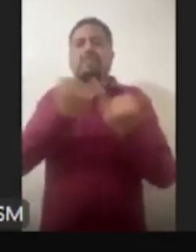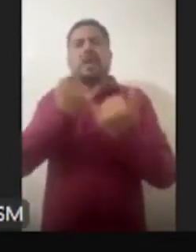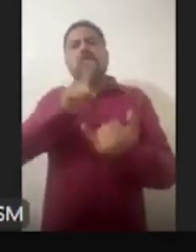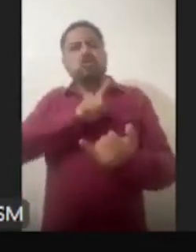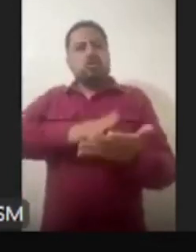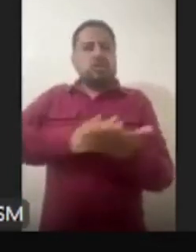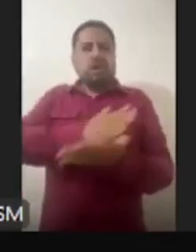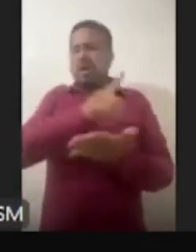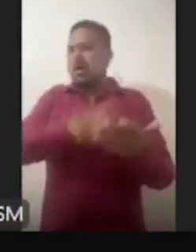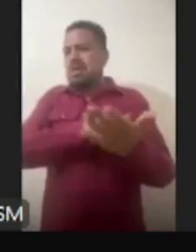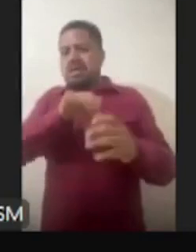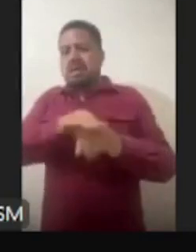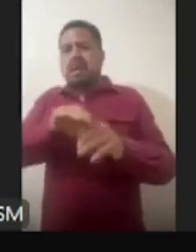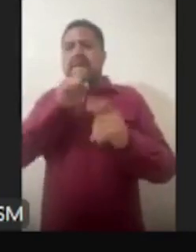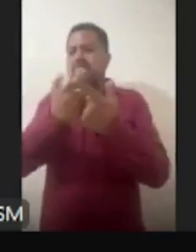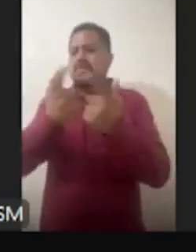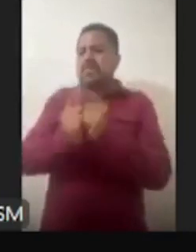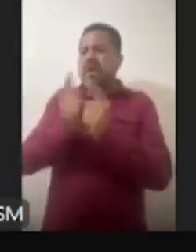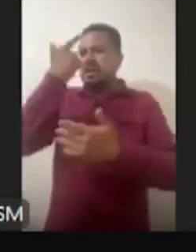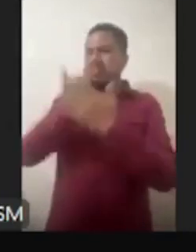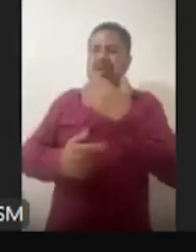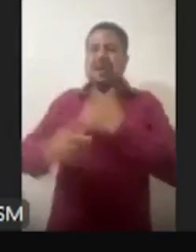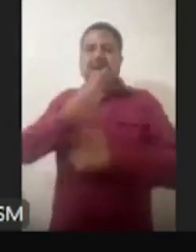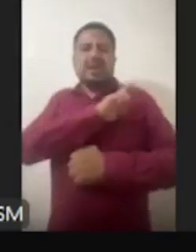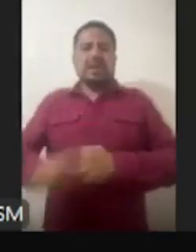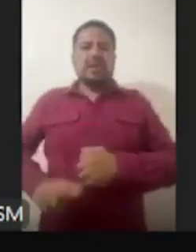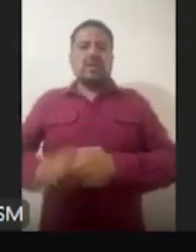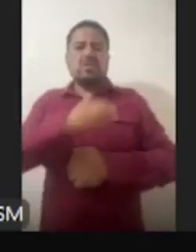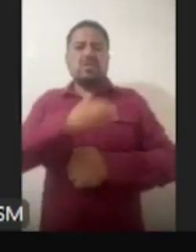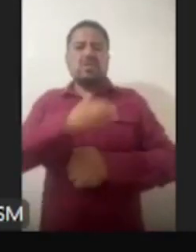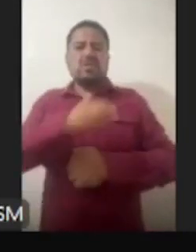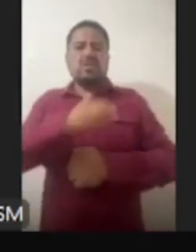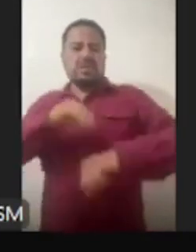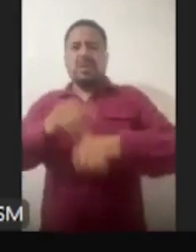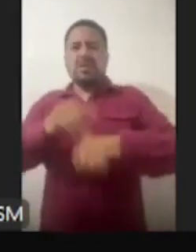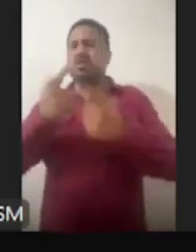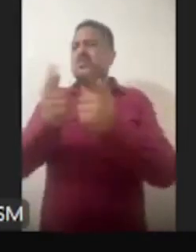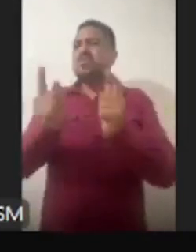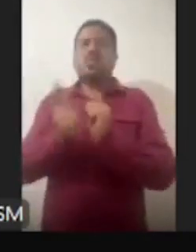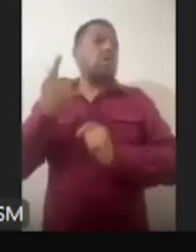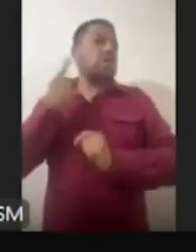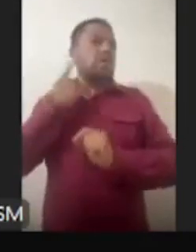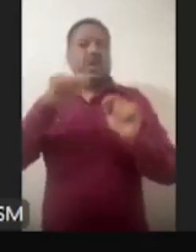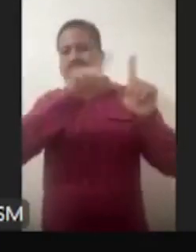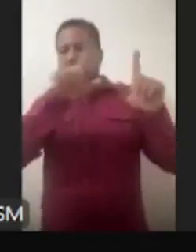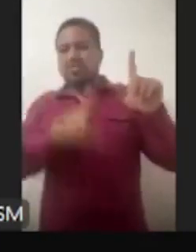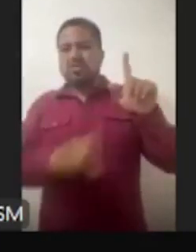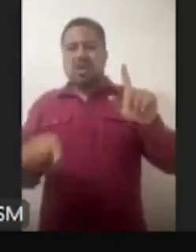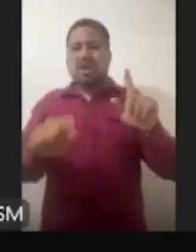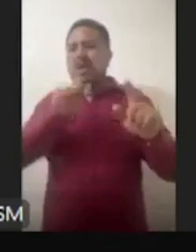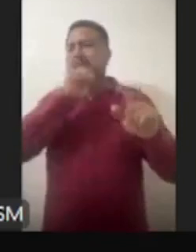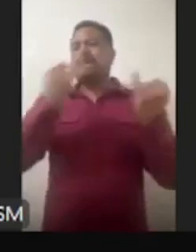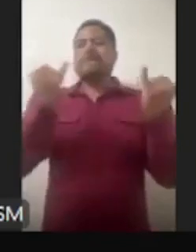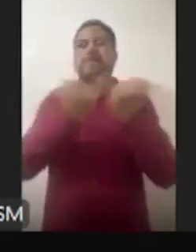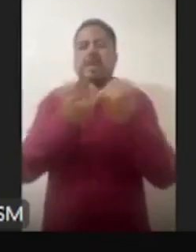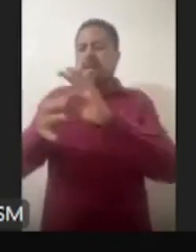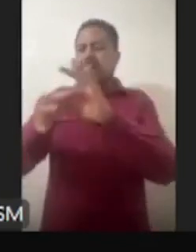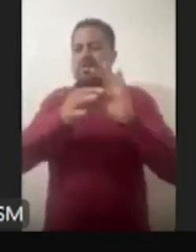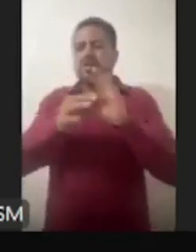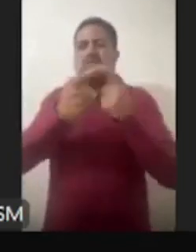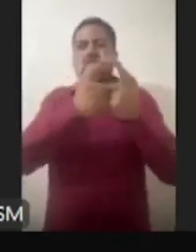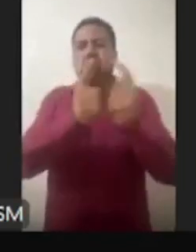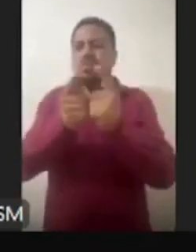listas de regidurías de los ayuntamientos postuladas por los partidos políticos nacionales locales y por las coaliciones parciales, con motivo de las